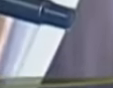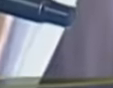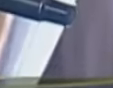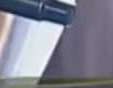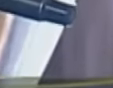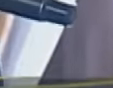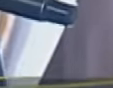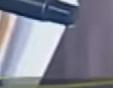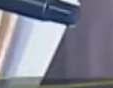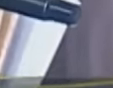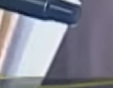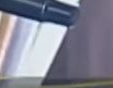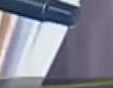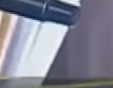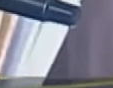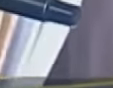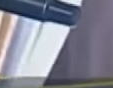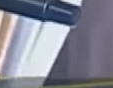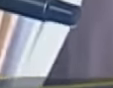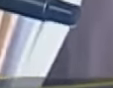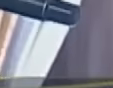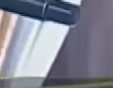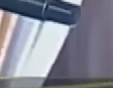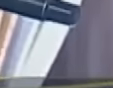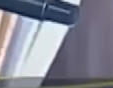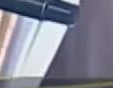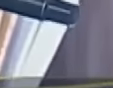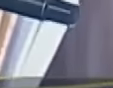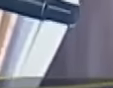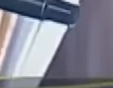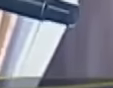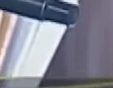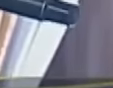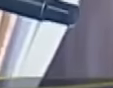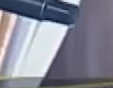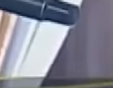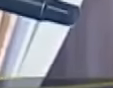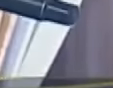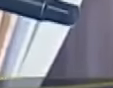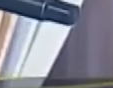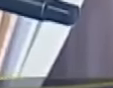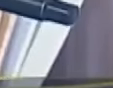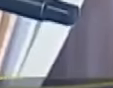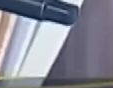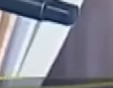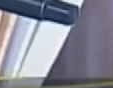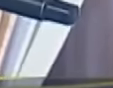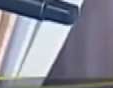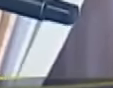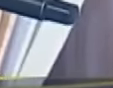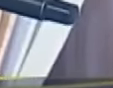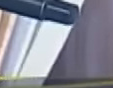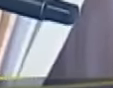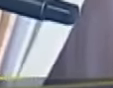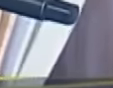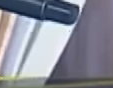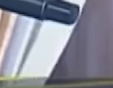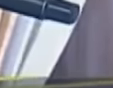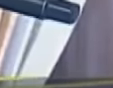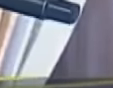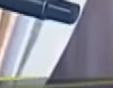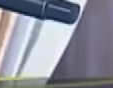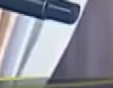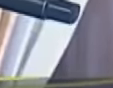Venezuela, Her Excellency, Vice President Delcy Rodríguez, Minister